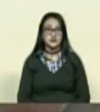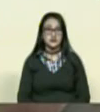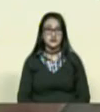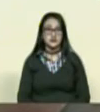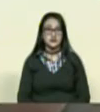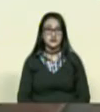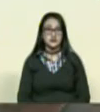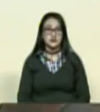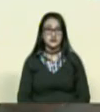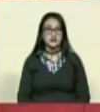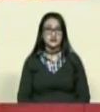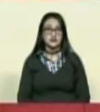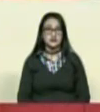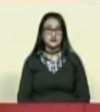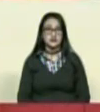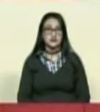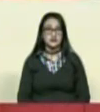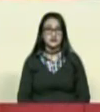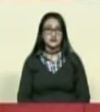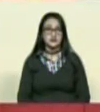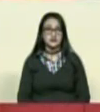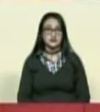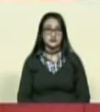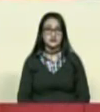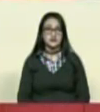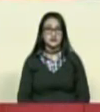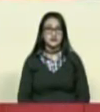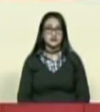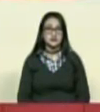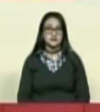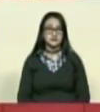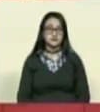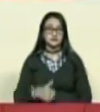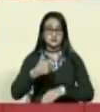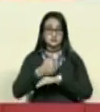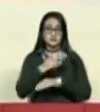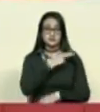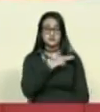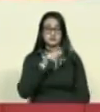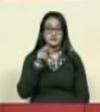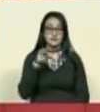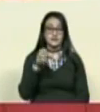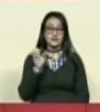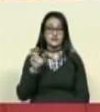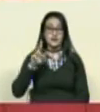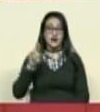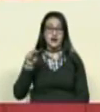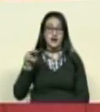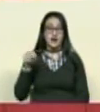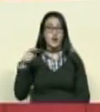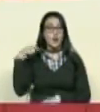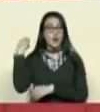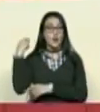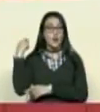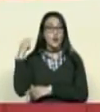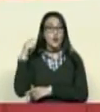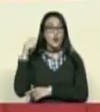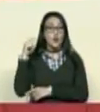Está bien, saludo. Al general de división Hernán Gil Barrios, de Guárico.